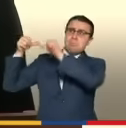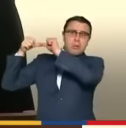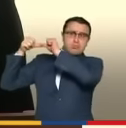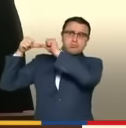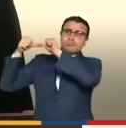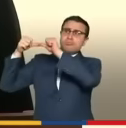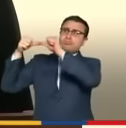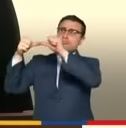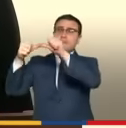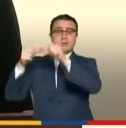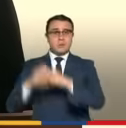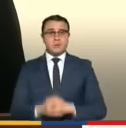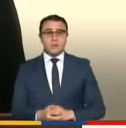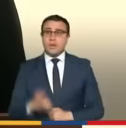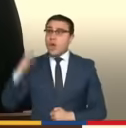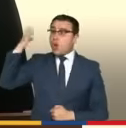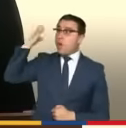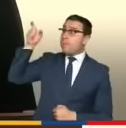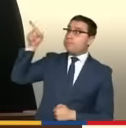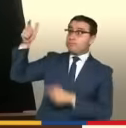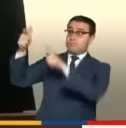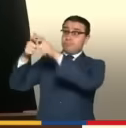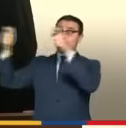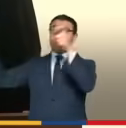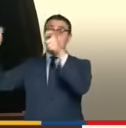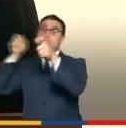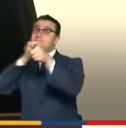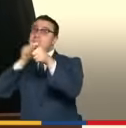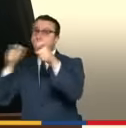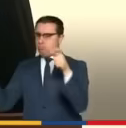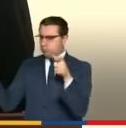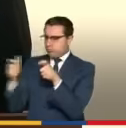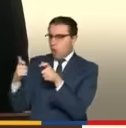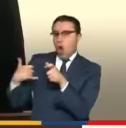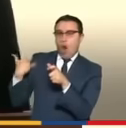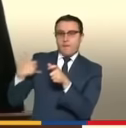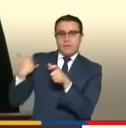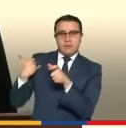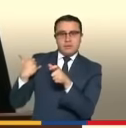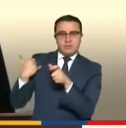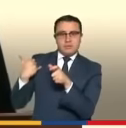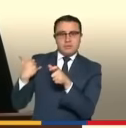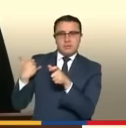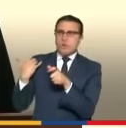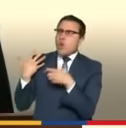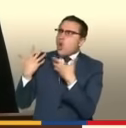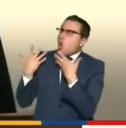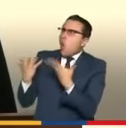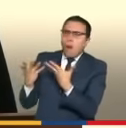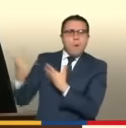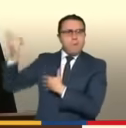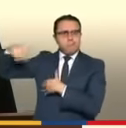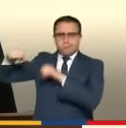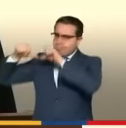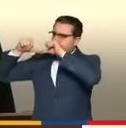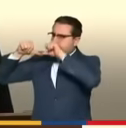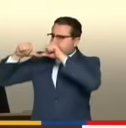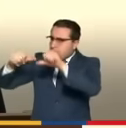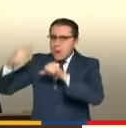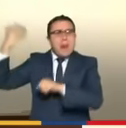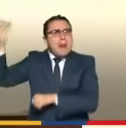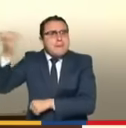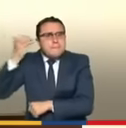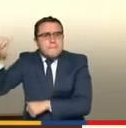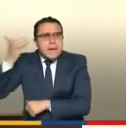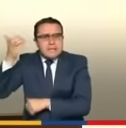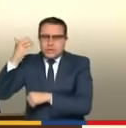¿Cómo hace Europa teniendo la mayor parte de su población vieja y la minoría de su población joven para